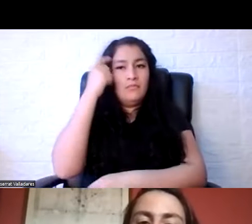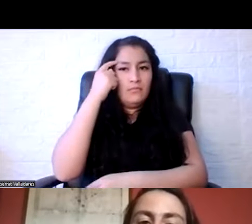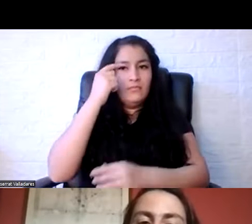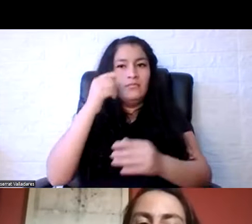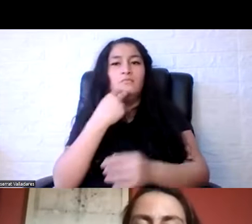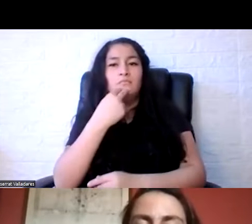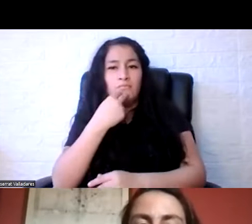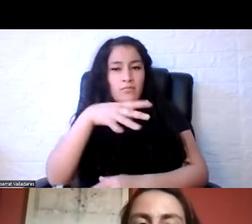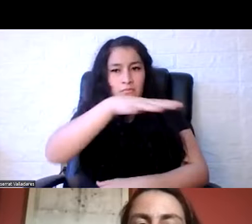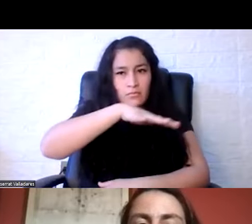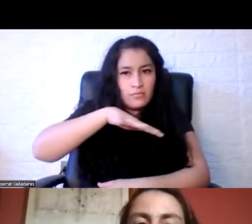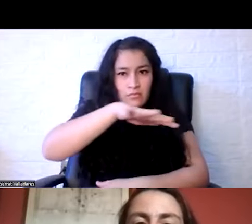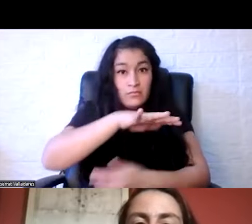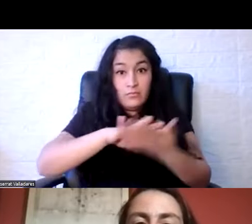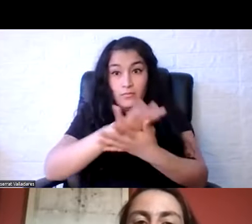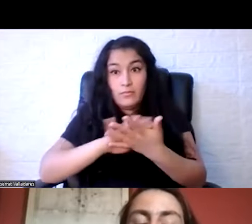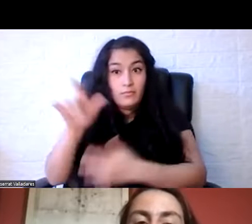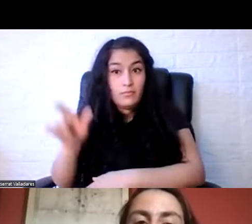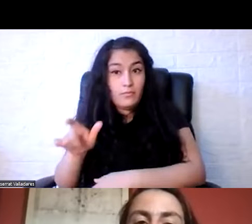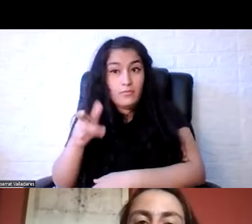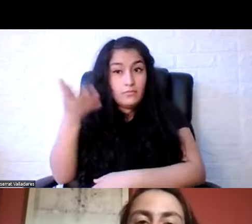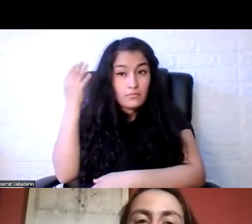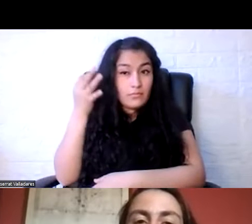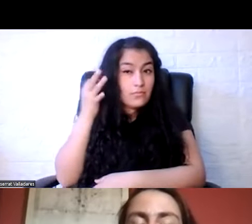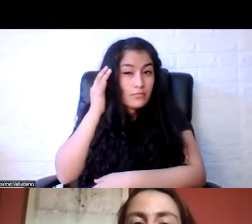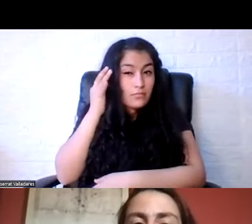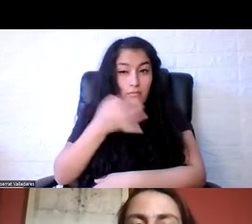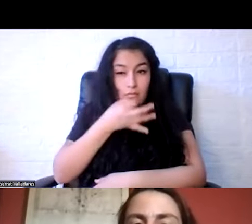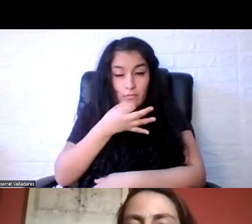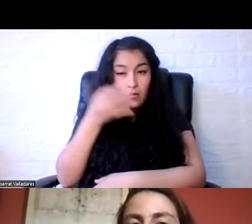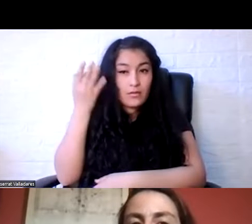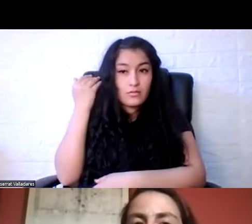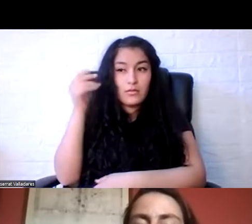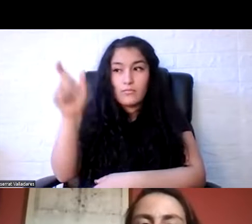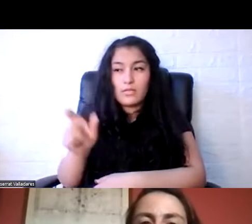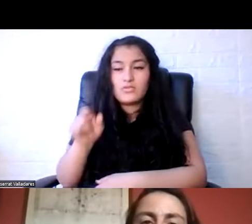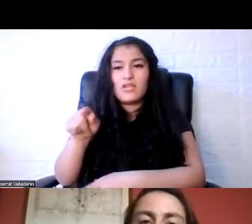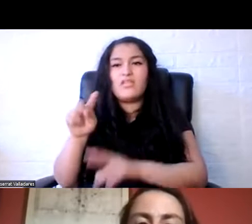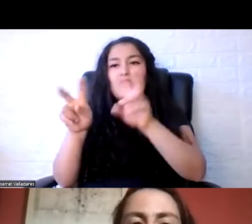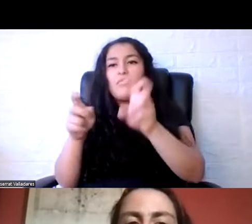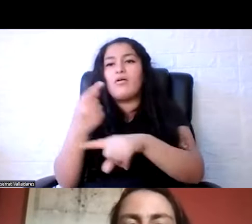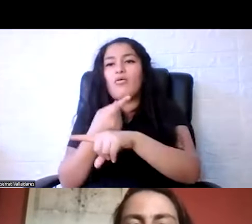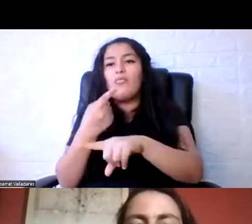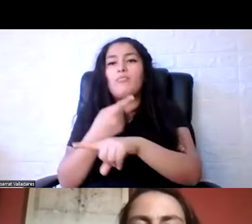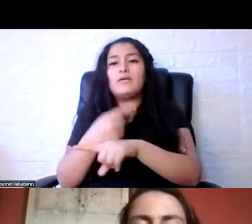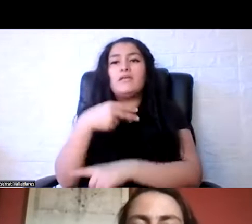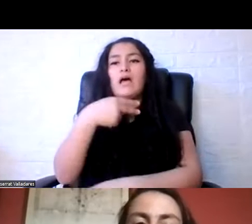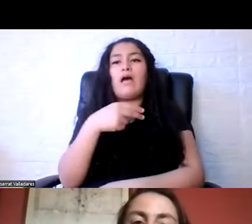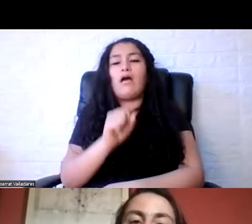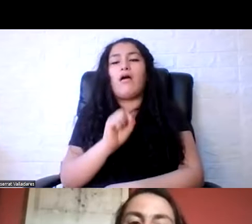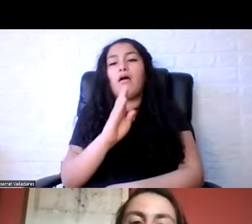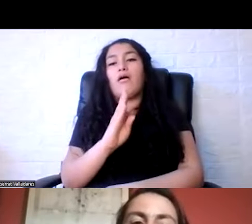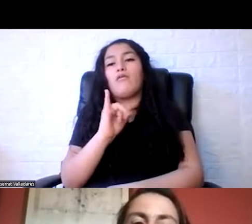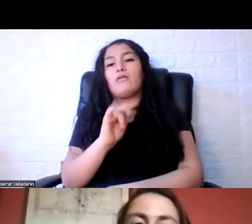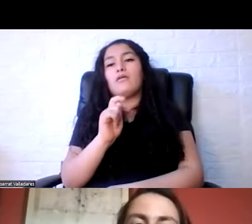¿no es cierto?, de Anna Zink, en que ella habla de la habitabilidad. ¿Y qué es para ella la habitabilidad? Tiene que ver con que,